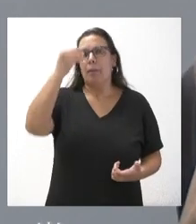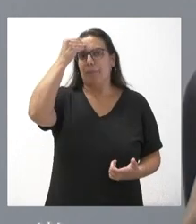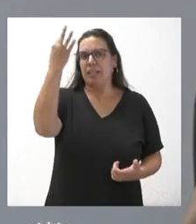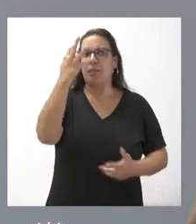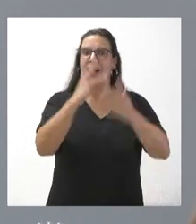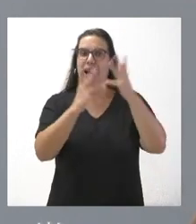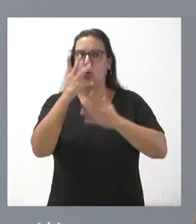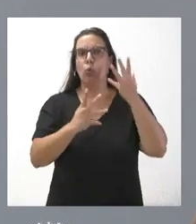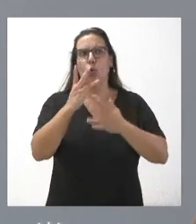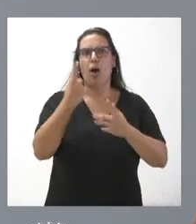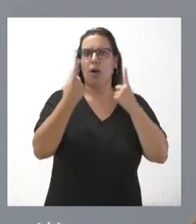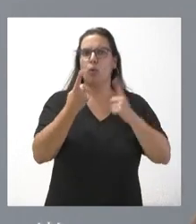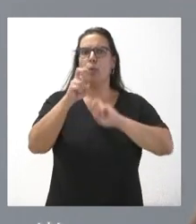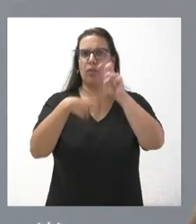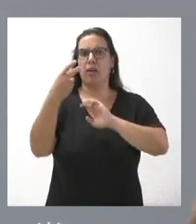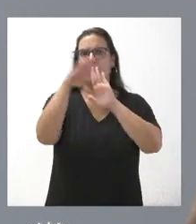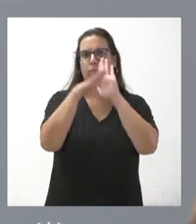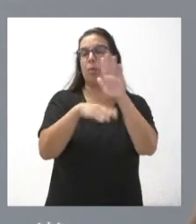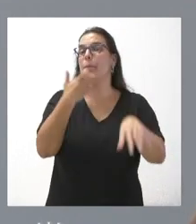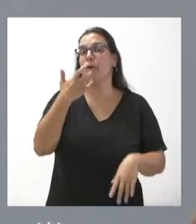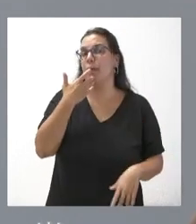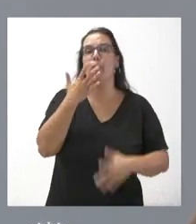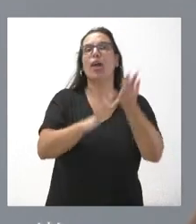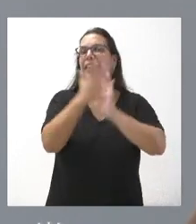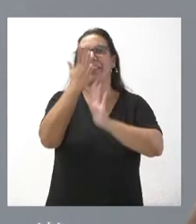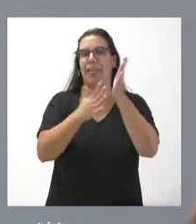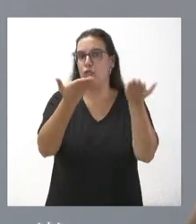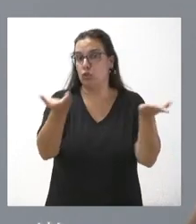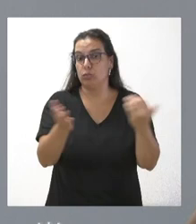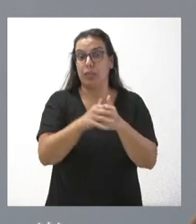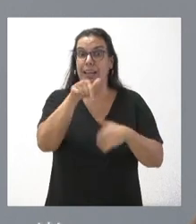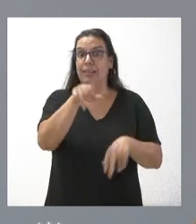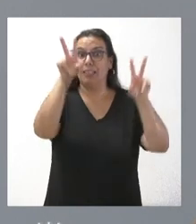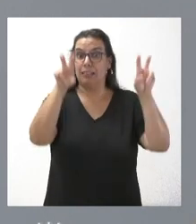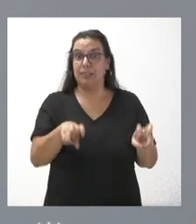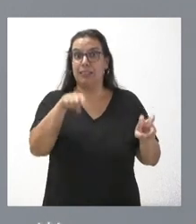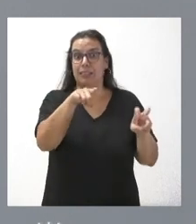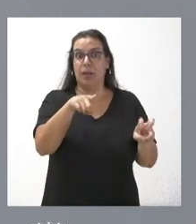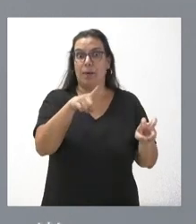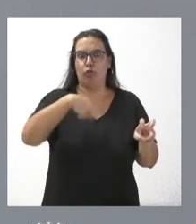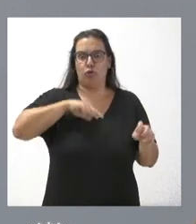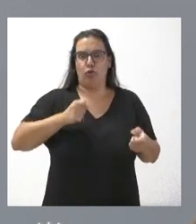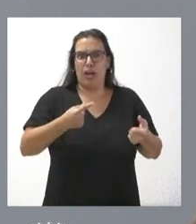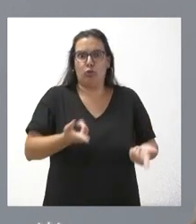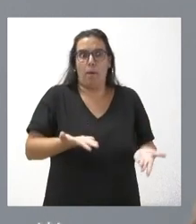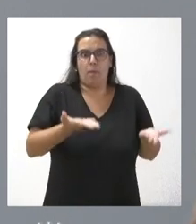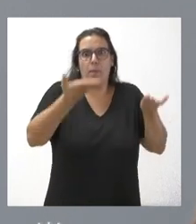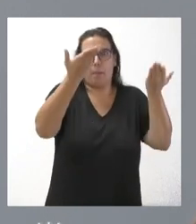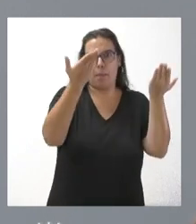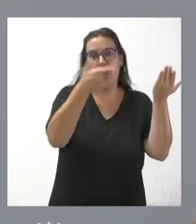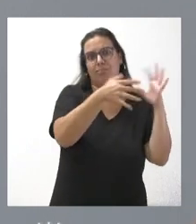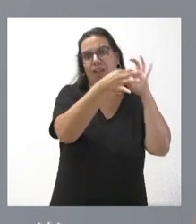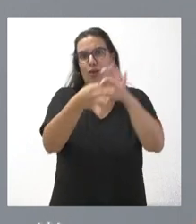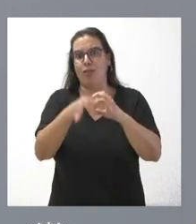fundamentales. Hoy hablábamos del tema de incendios, pues es muy evidente que este es un coste que ha venido a más y que es un coste que tiene mucho que ver